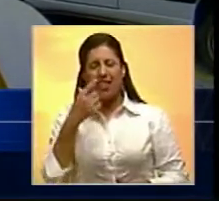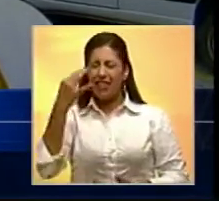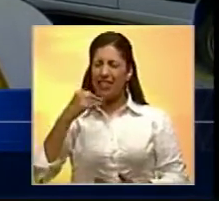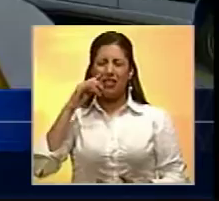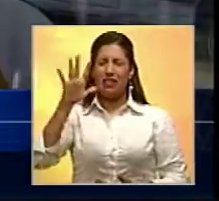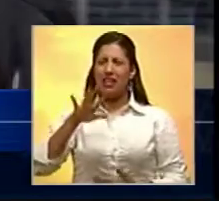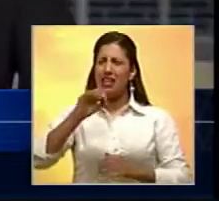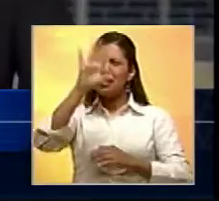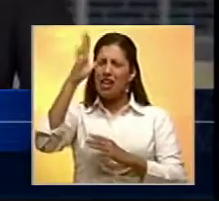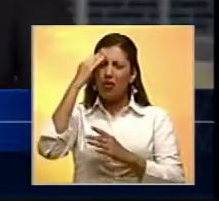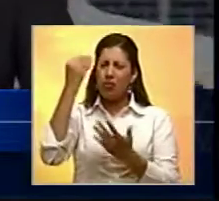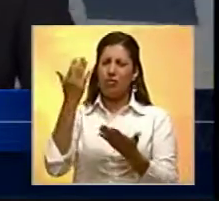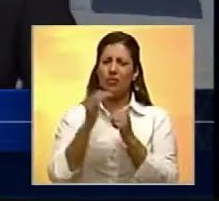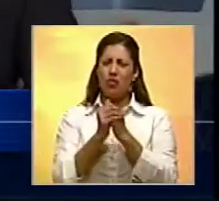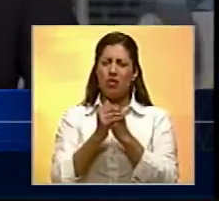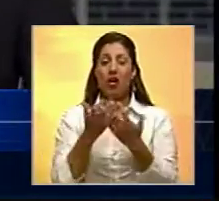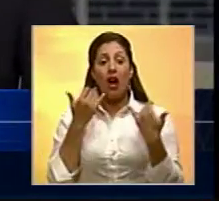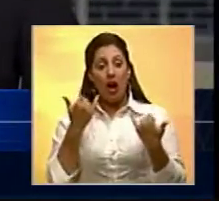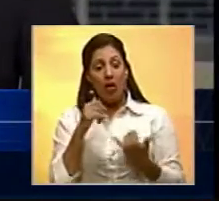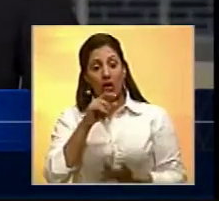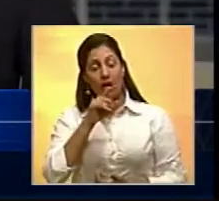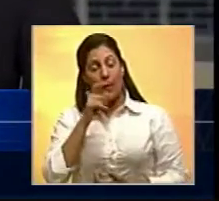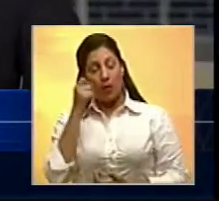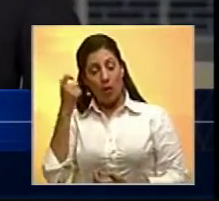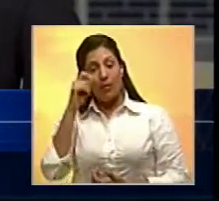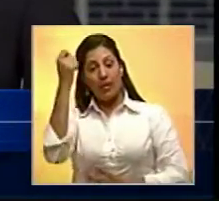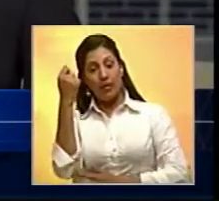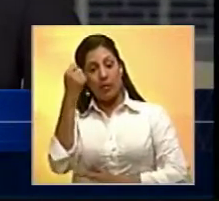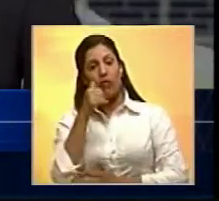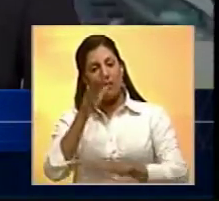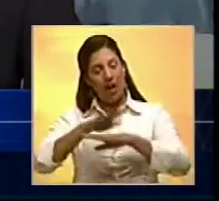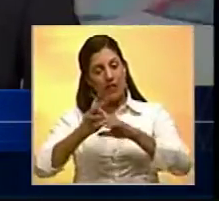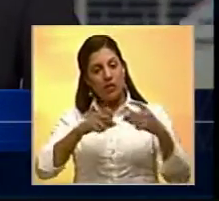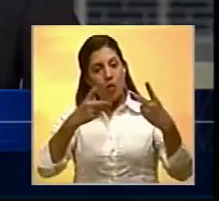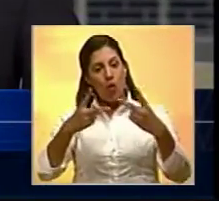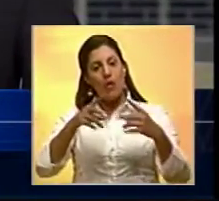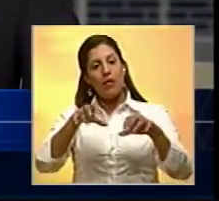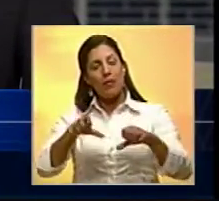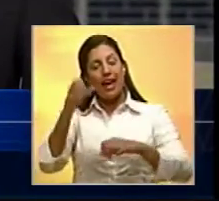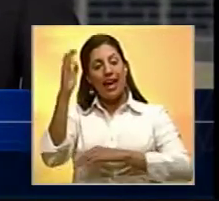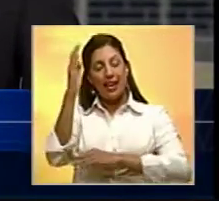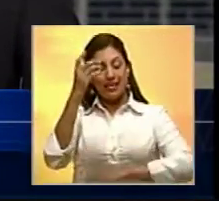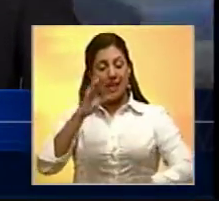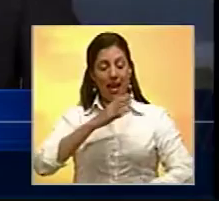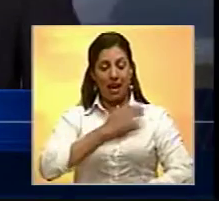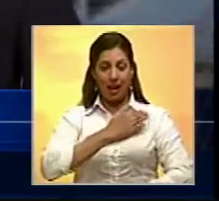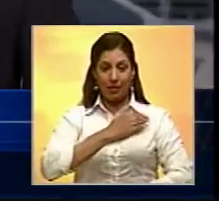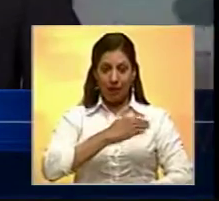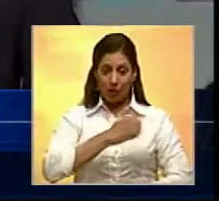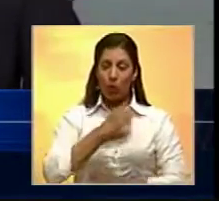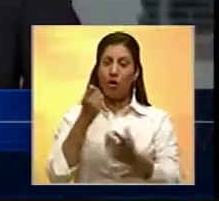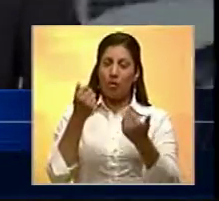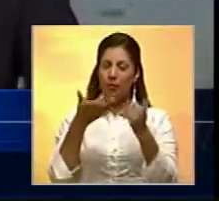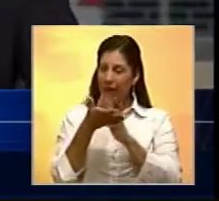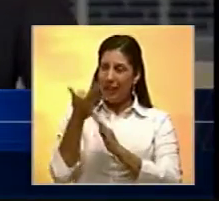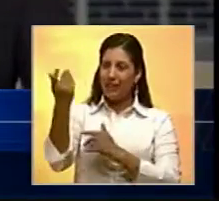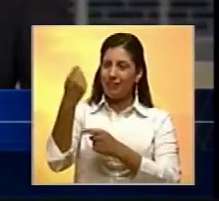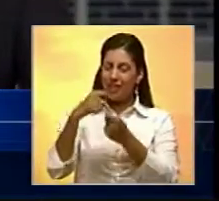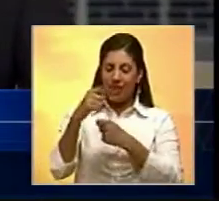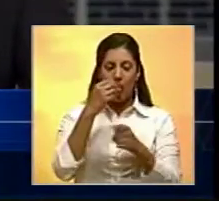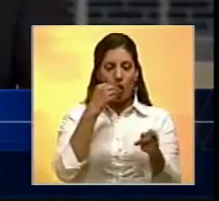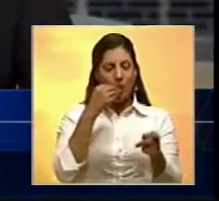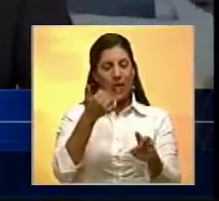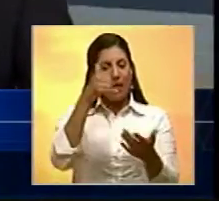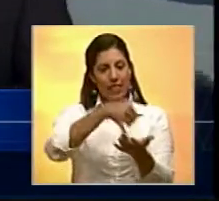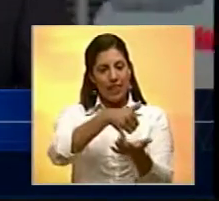realmente clama al cielo. El diputado Juan Pablo Guanipa además informó que solicitarán la intervención de la Iglesia Católica para distribuir los alimentos en aquellos sectores